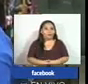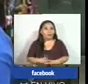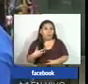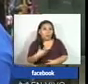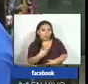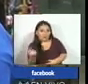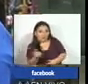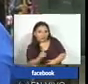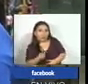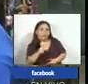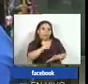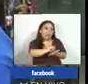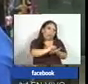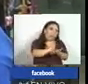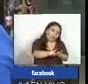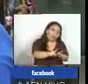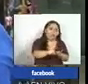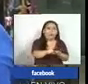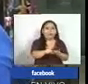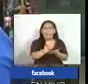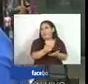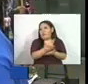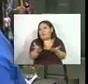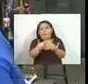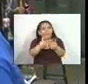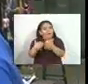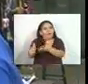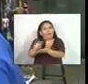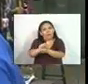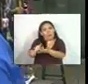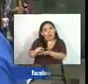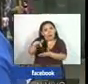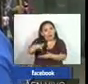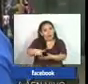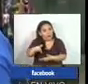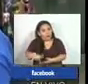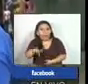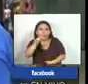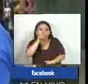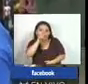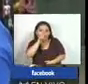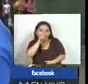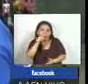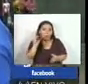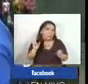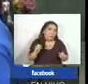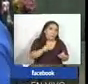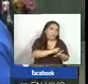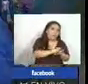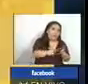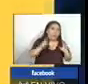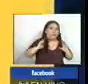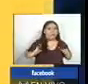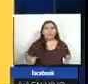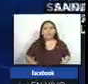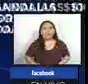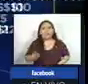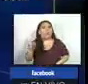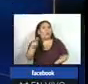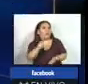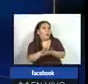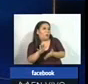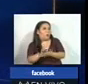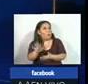clientes que tenemos son de escuelas o sea de todas las instituciones tanto nacionales como privadas. Los precios